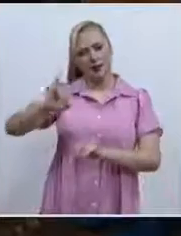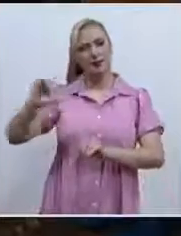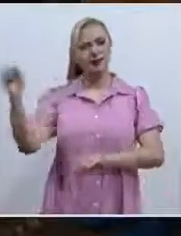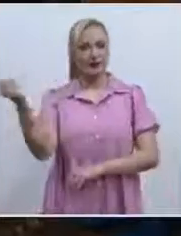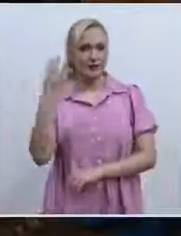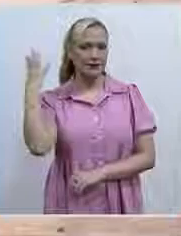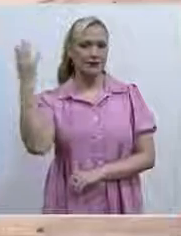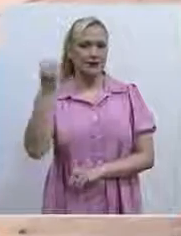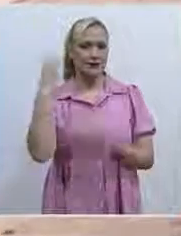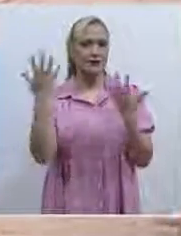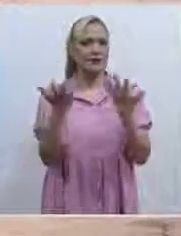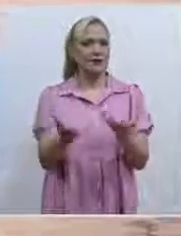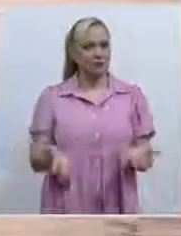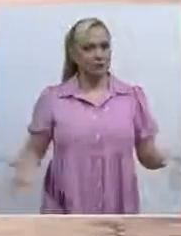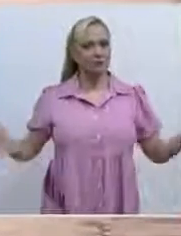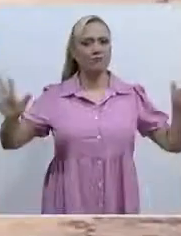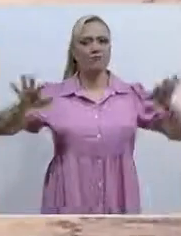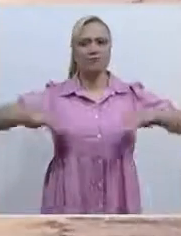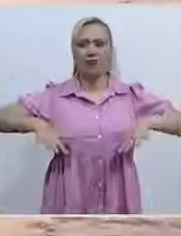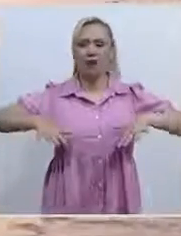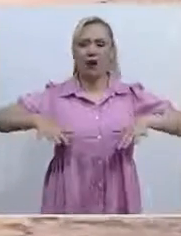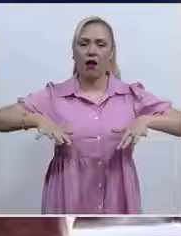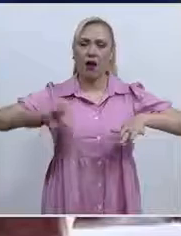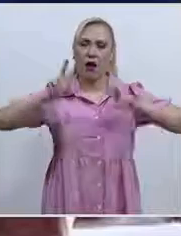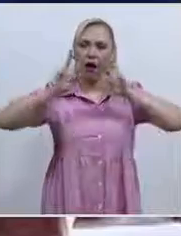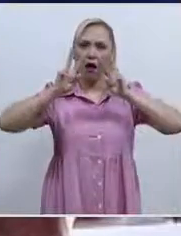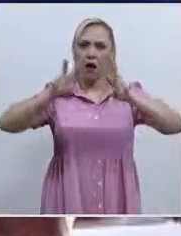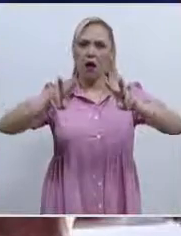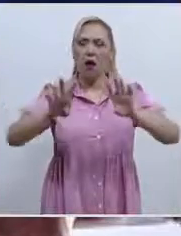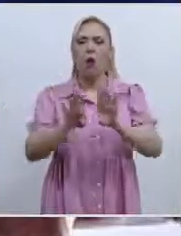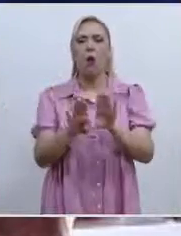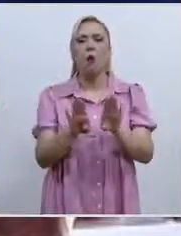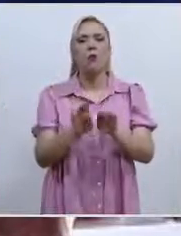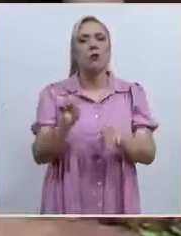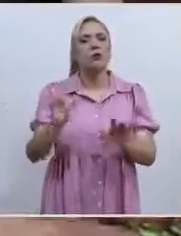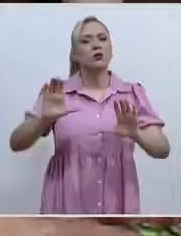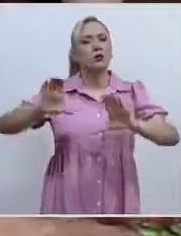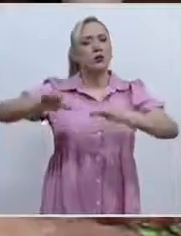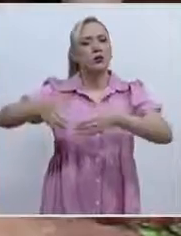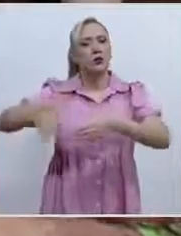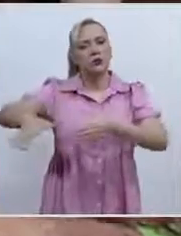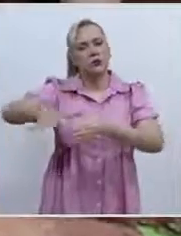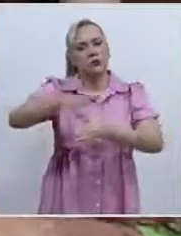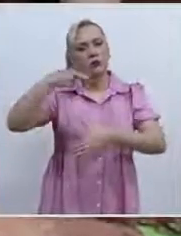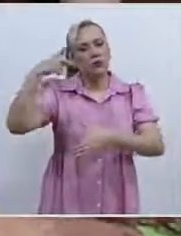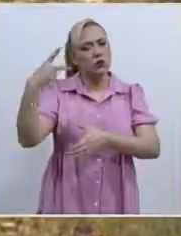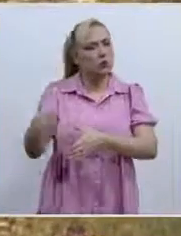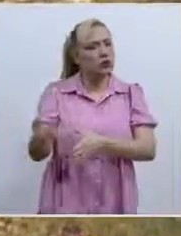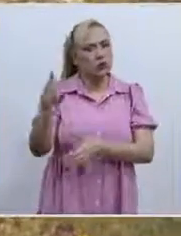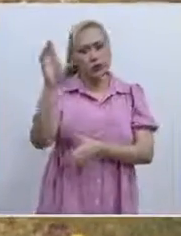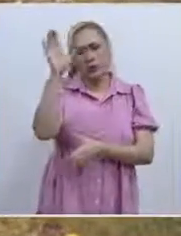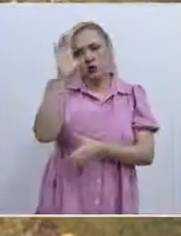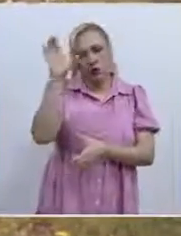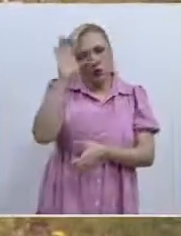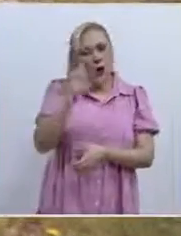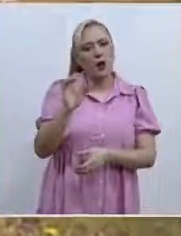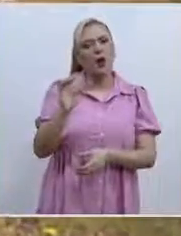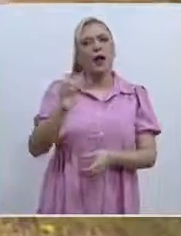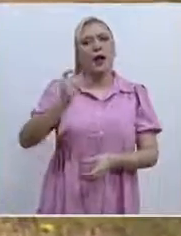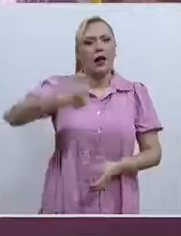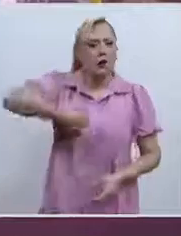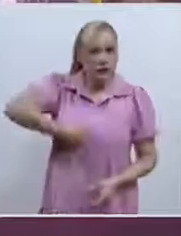el reconocimiento de la autonomía de los pueblos originarios desde un enfoque intercultural garantiza el desarrollo pleno de los derechos